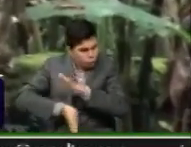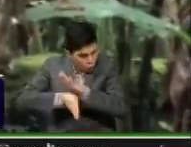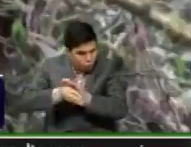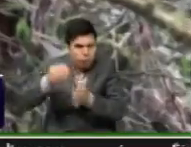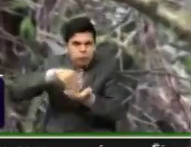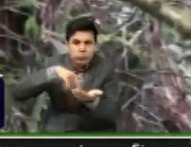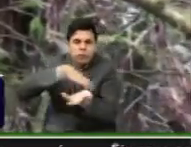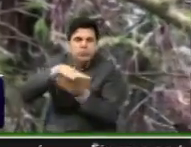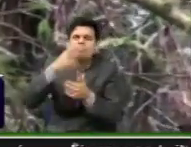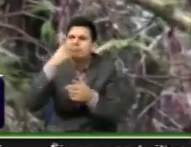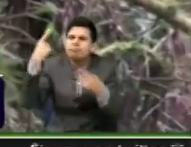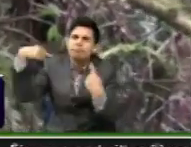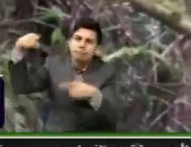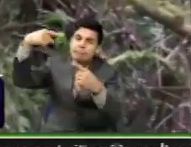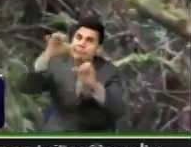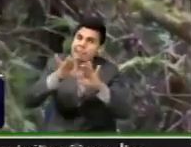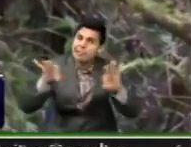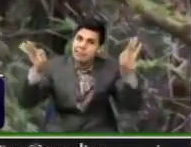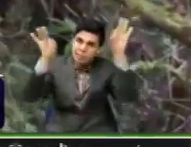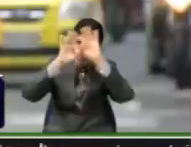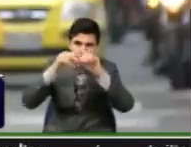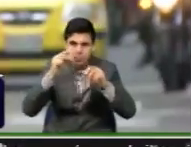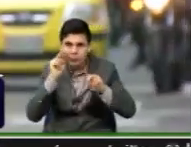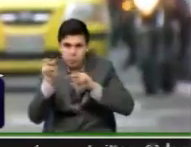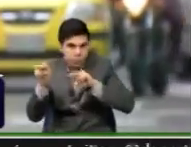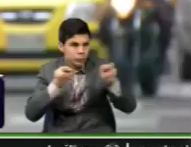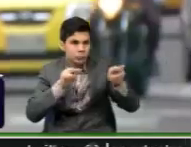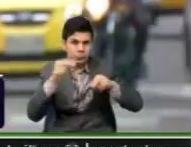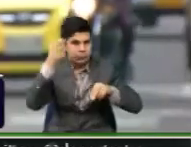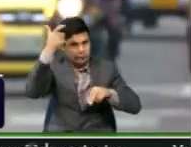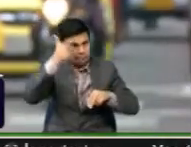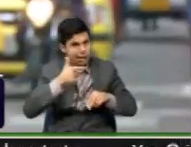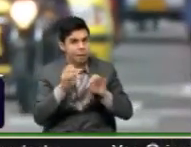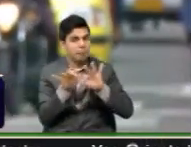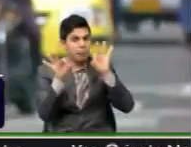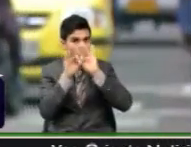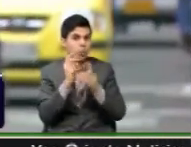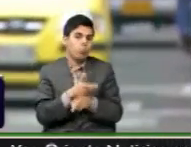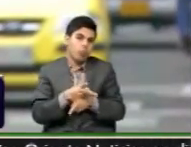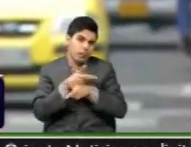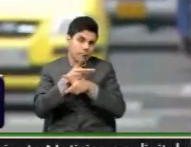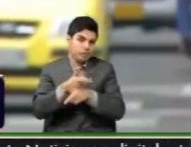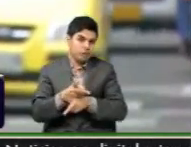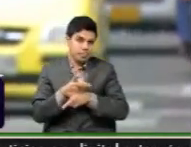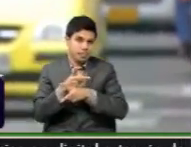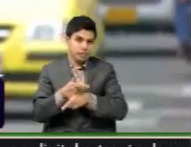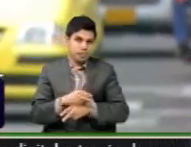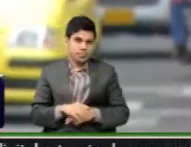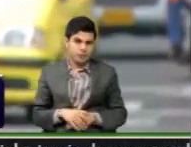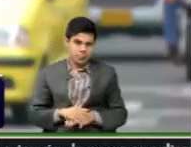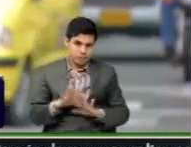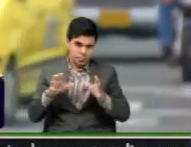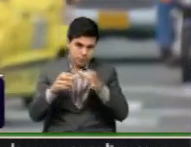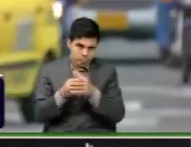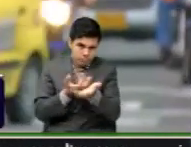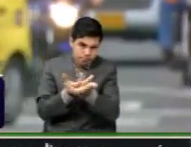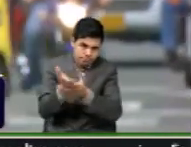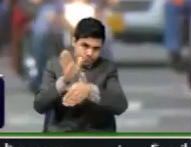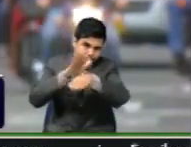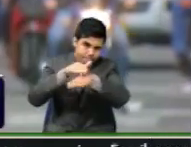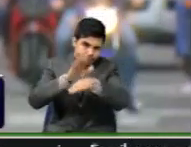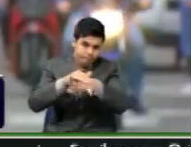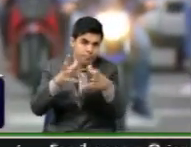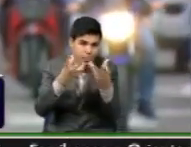por Santander, pero ahora en terreno seguro. Las autoridades y los organismos de socorro sí dan algunas recomendaciones para este tipo